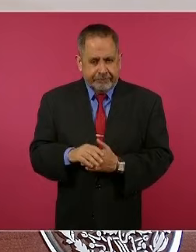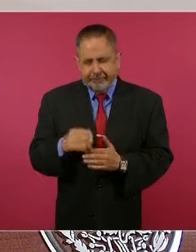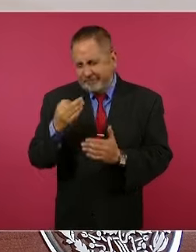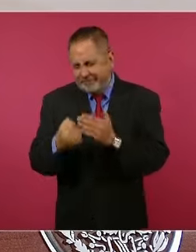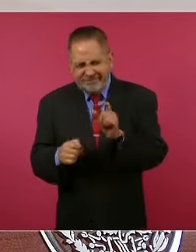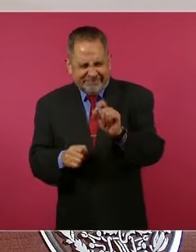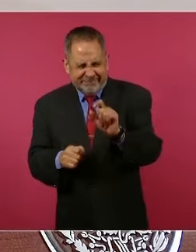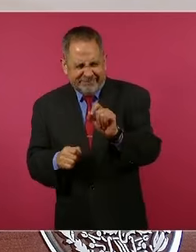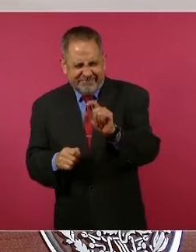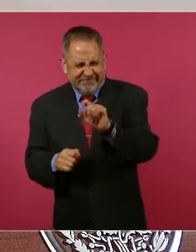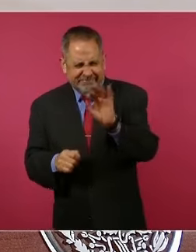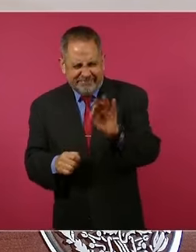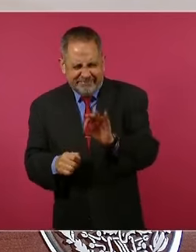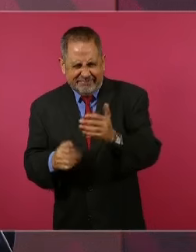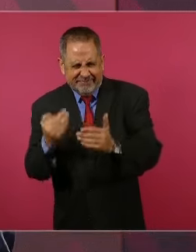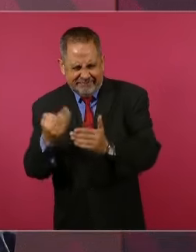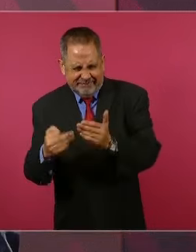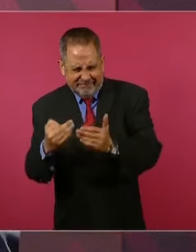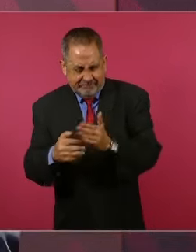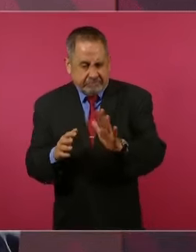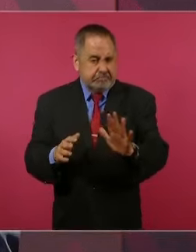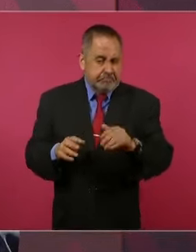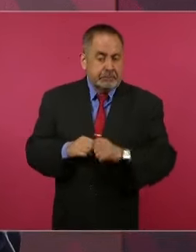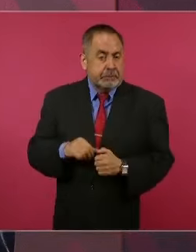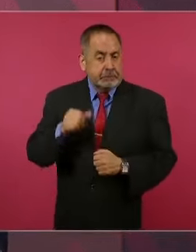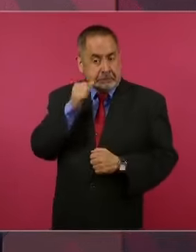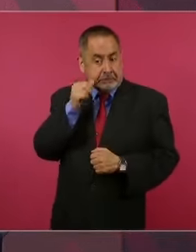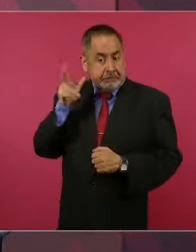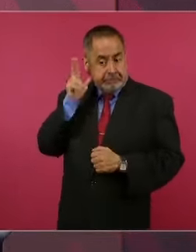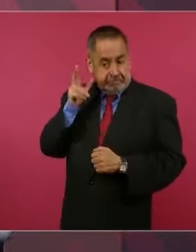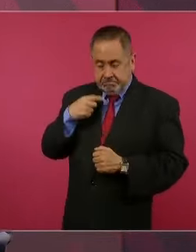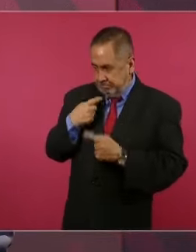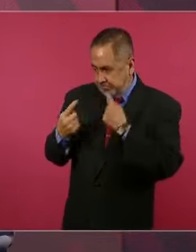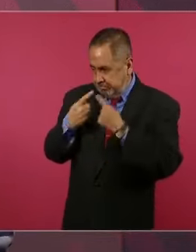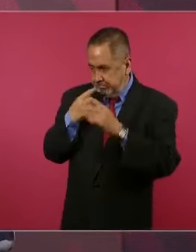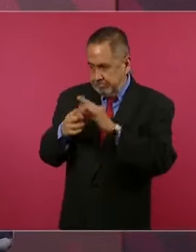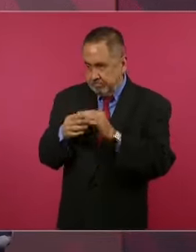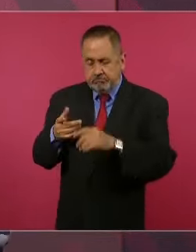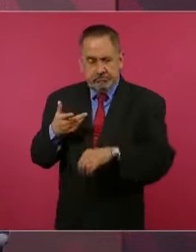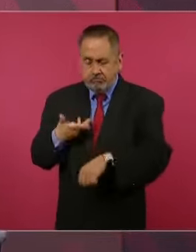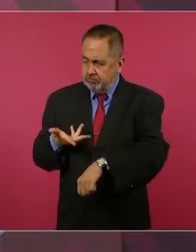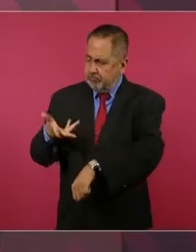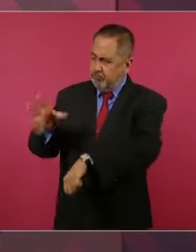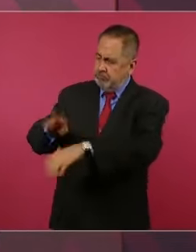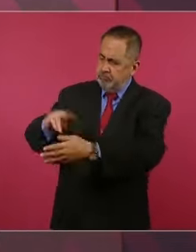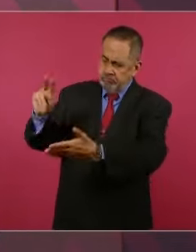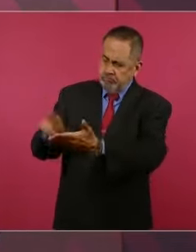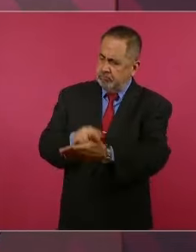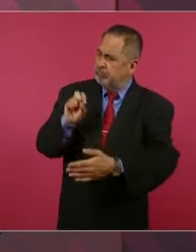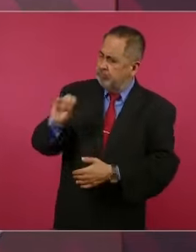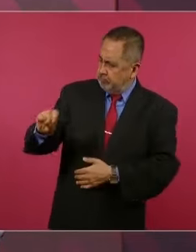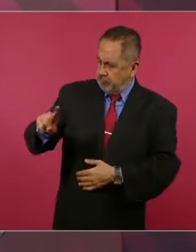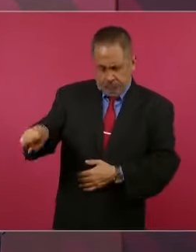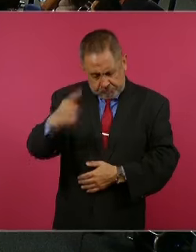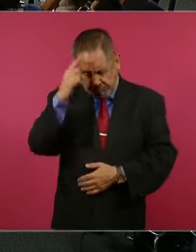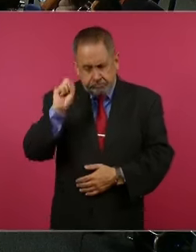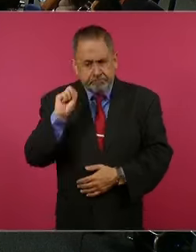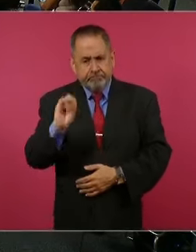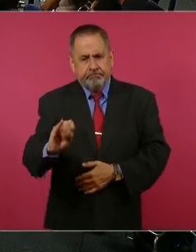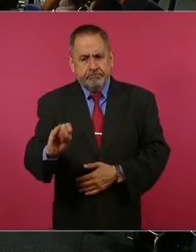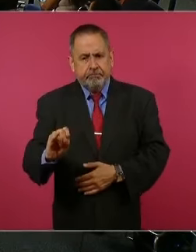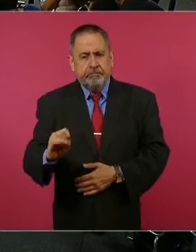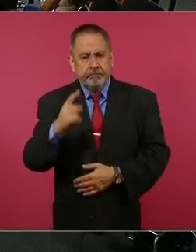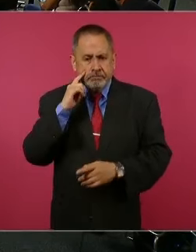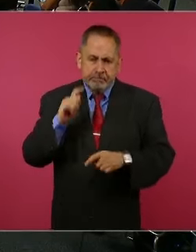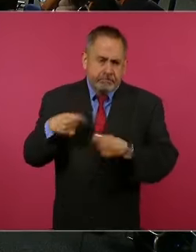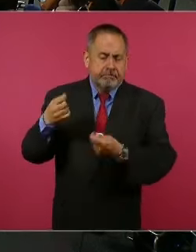un 20% y ya Ayer anter ya autorizamos para